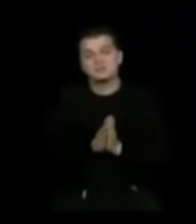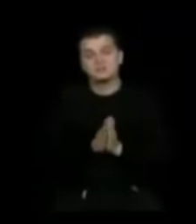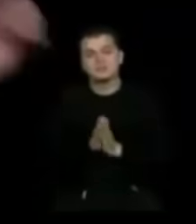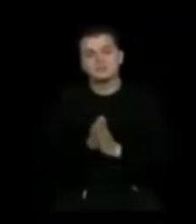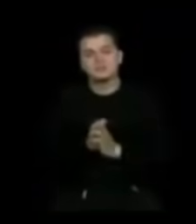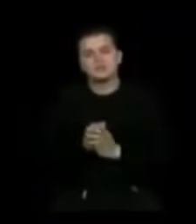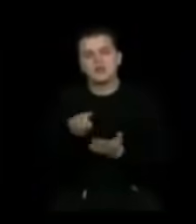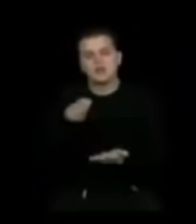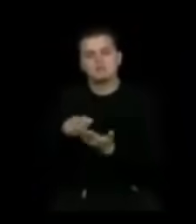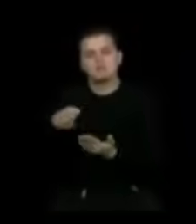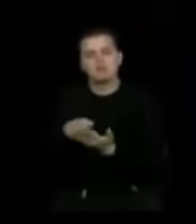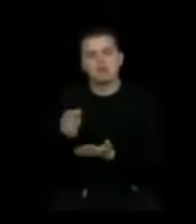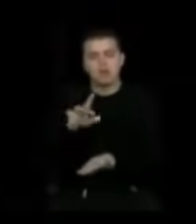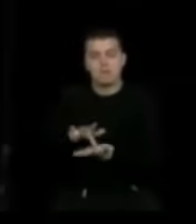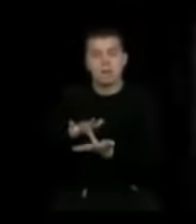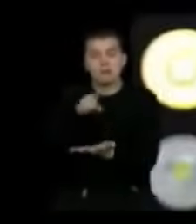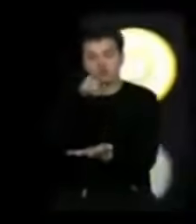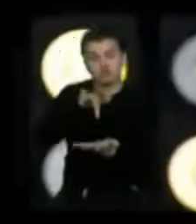que el precio ya fue pagado.